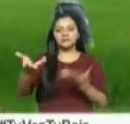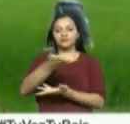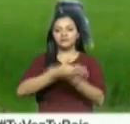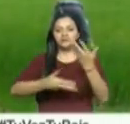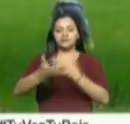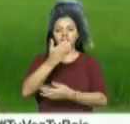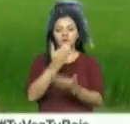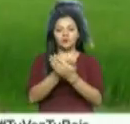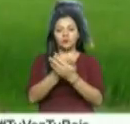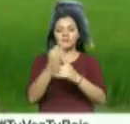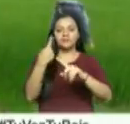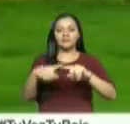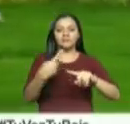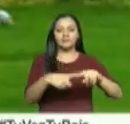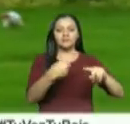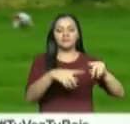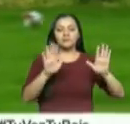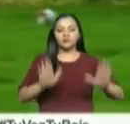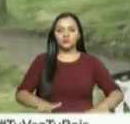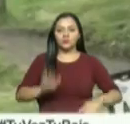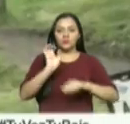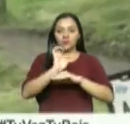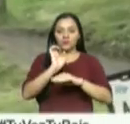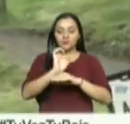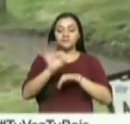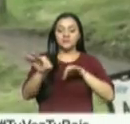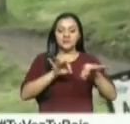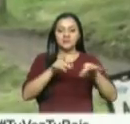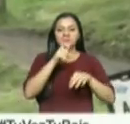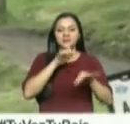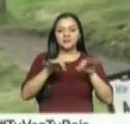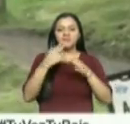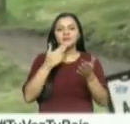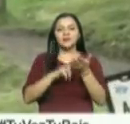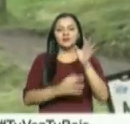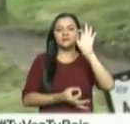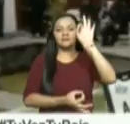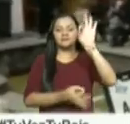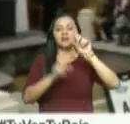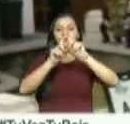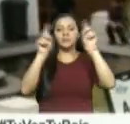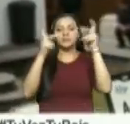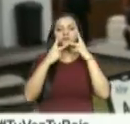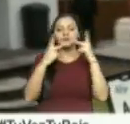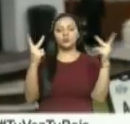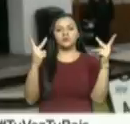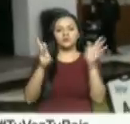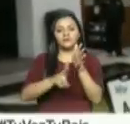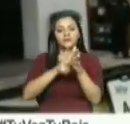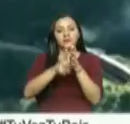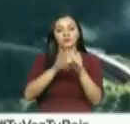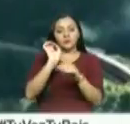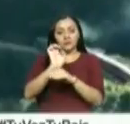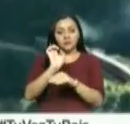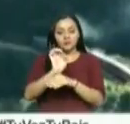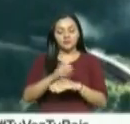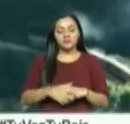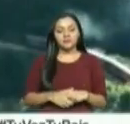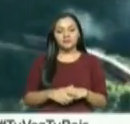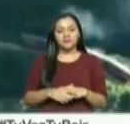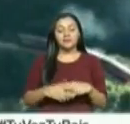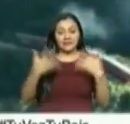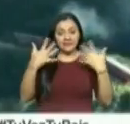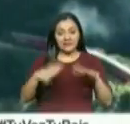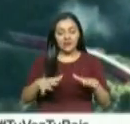de las diversas regiones de nuestro país, según explicó en un comunicado la empresa pública Ferrocarriles del Ecuador.